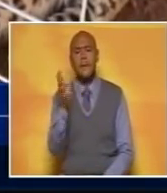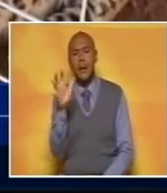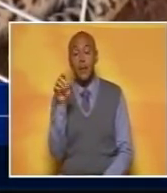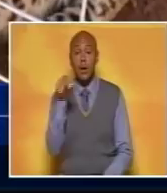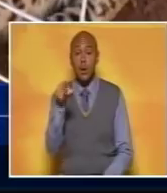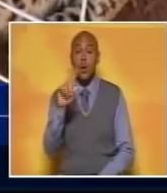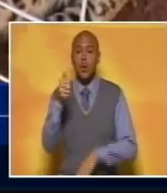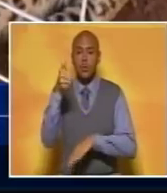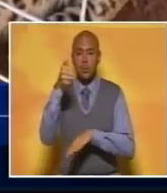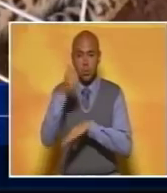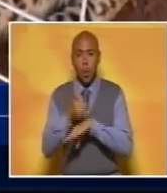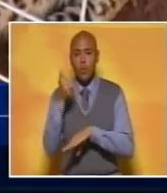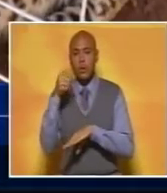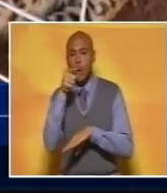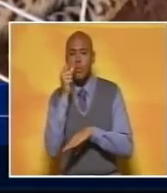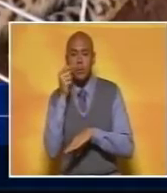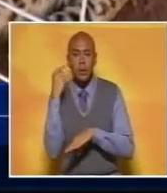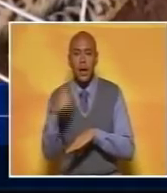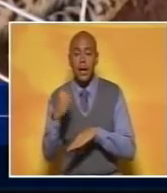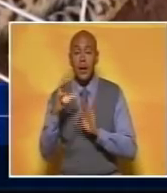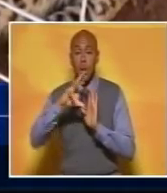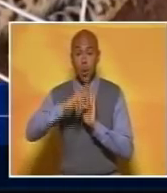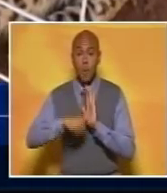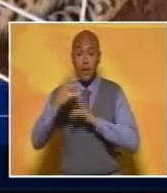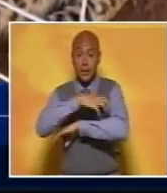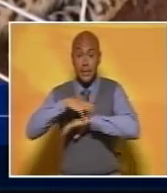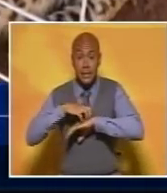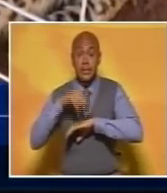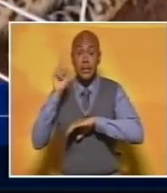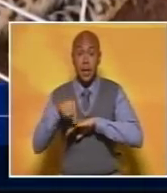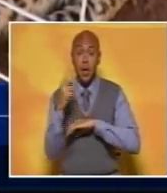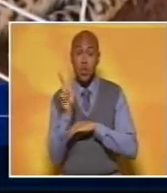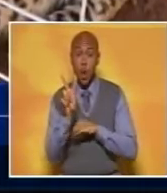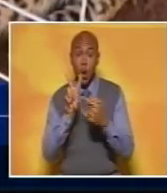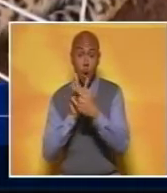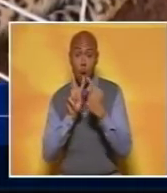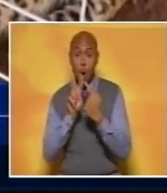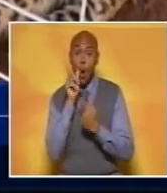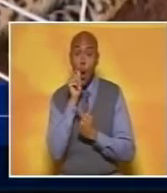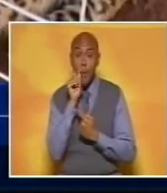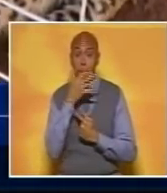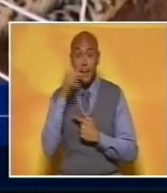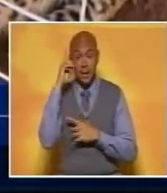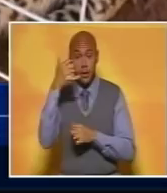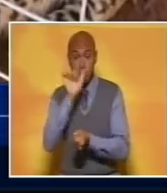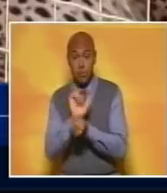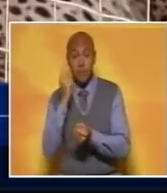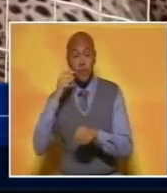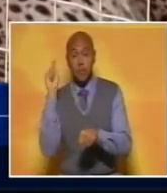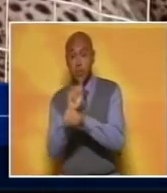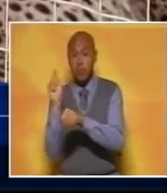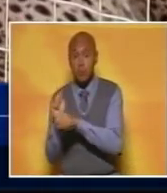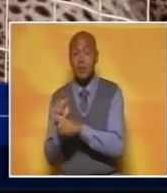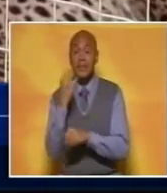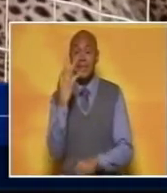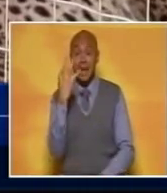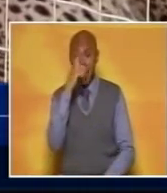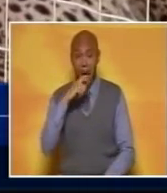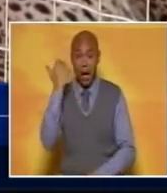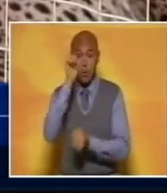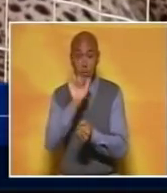condenas por tráfico de vida silvestre en la región, cuando 2 contrabandistas de guepardos fueron condenados a 3 años de